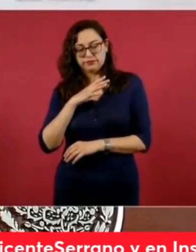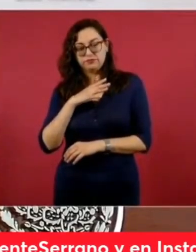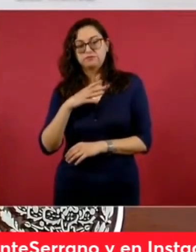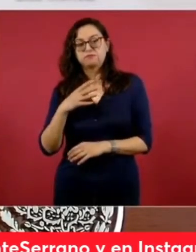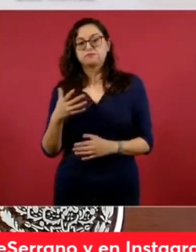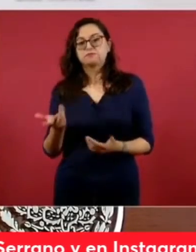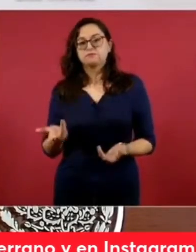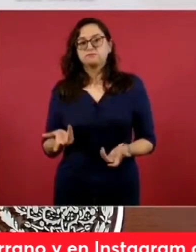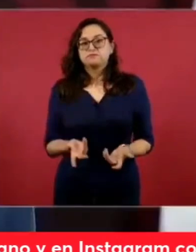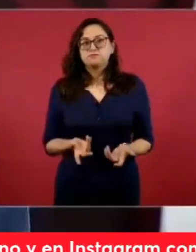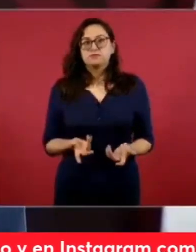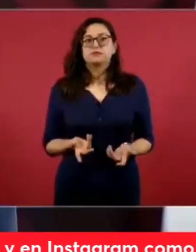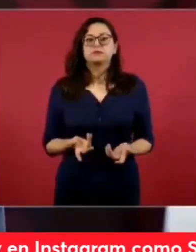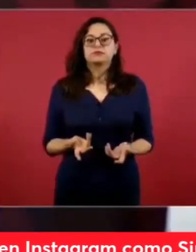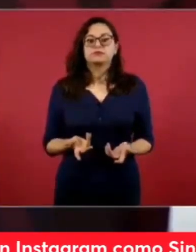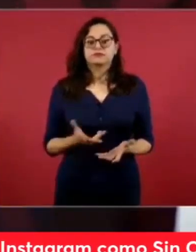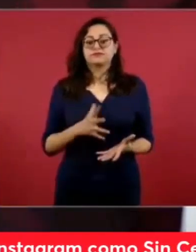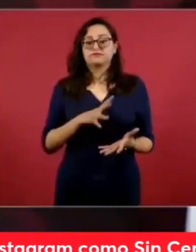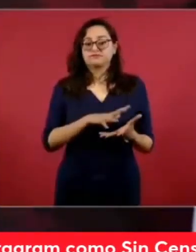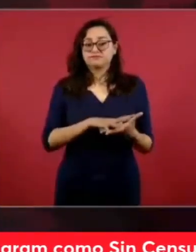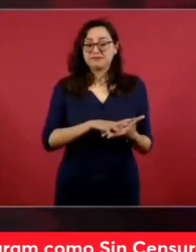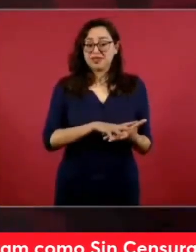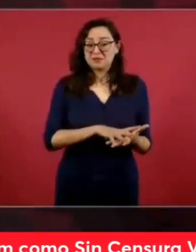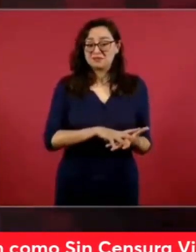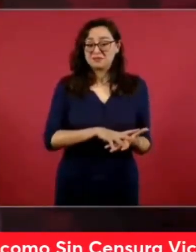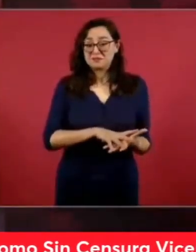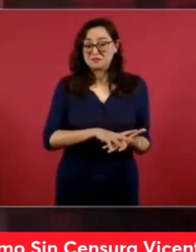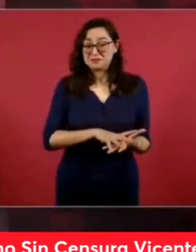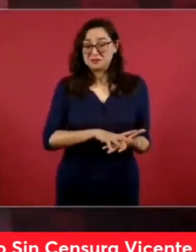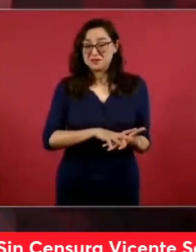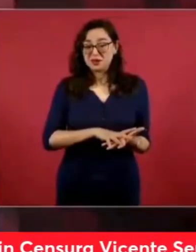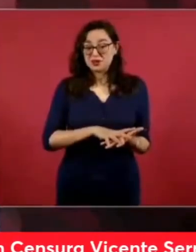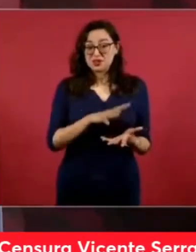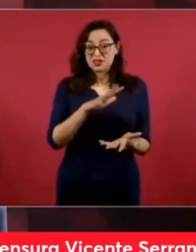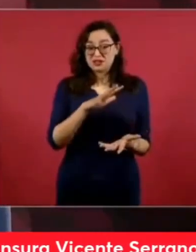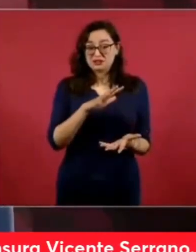el pueblo dice, ya no,